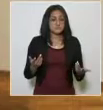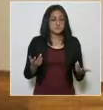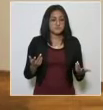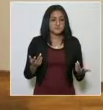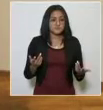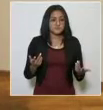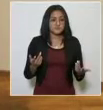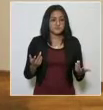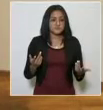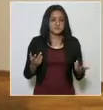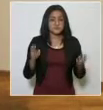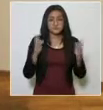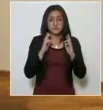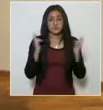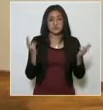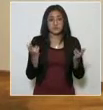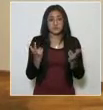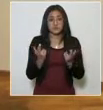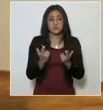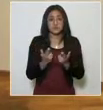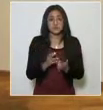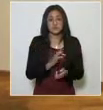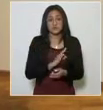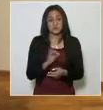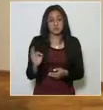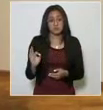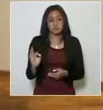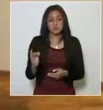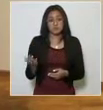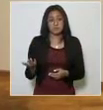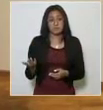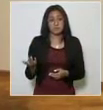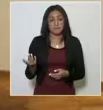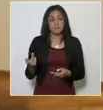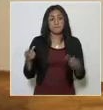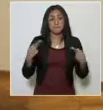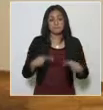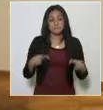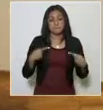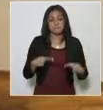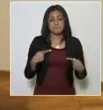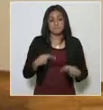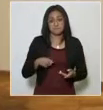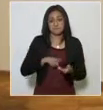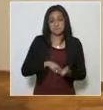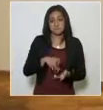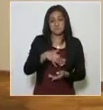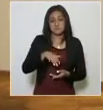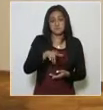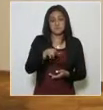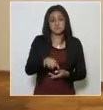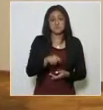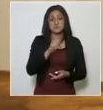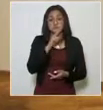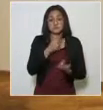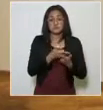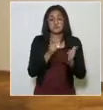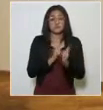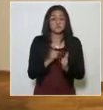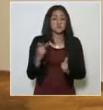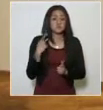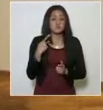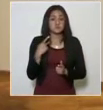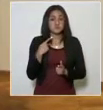y que fue una reunión de, en todo caso, de militantes simpatizantes del partido